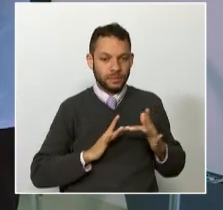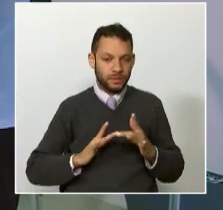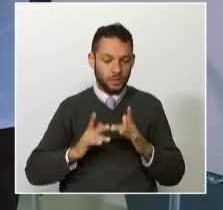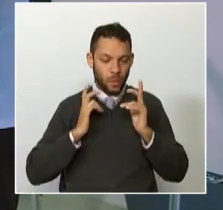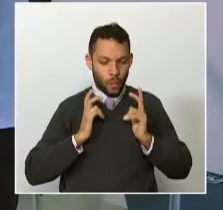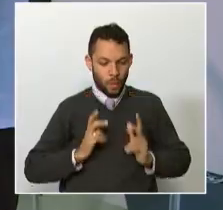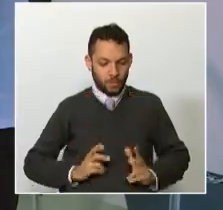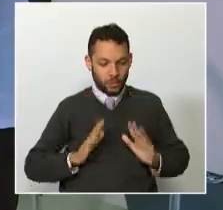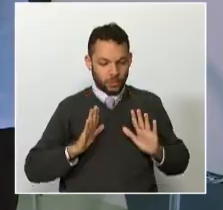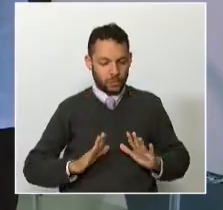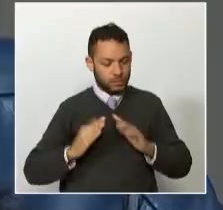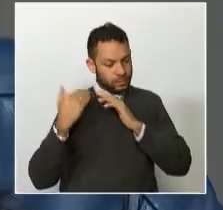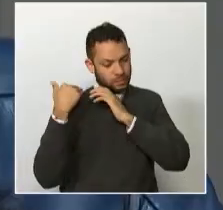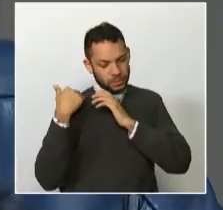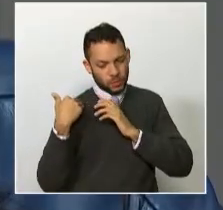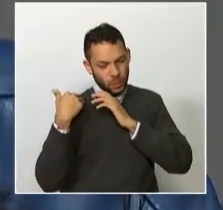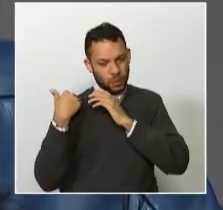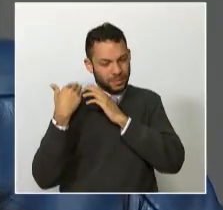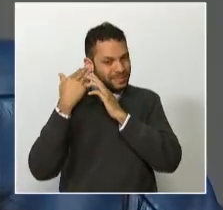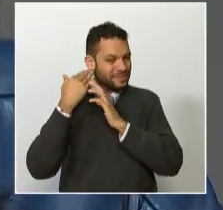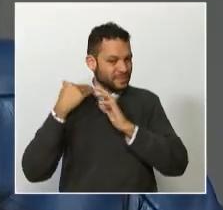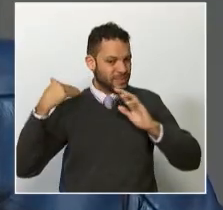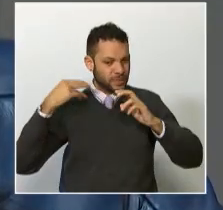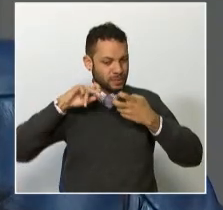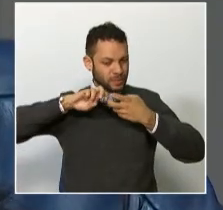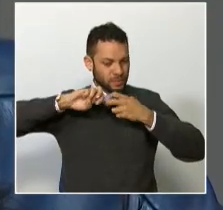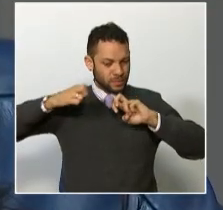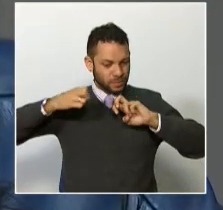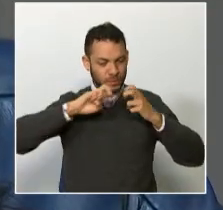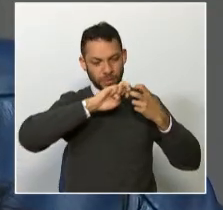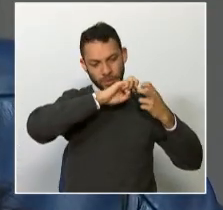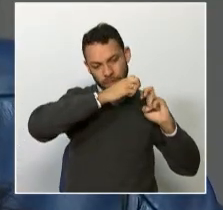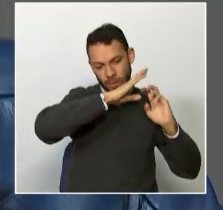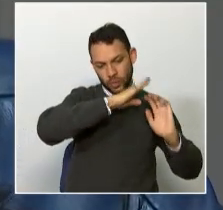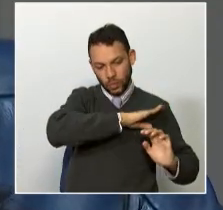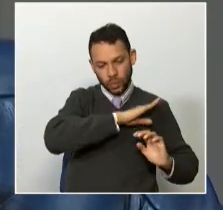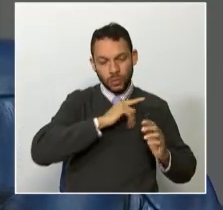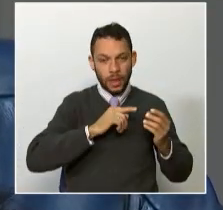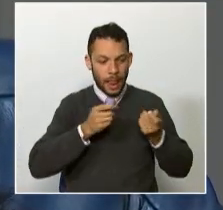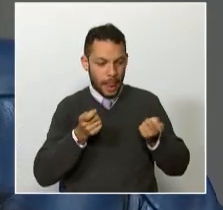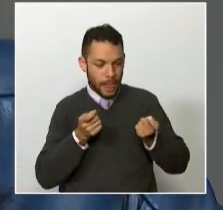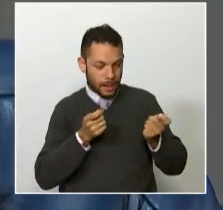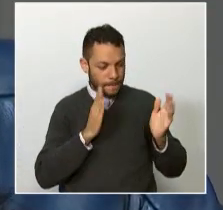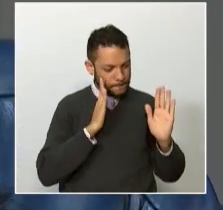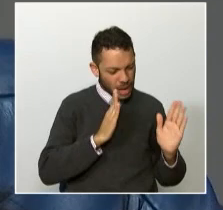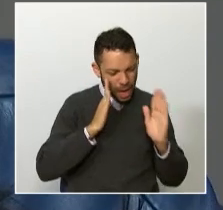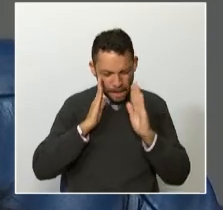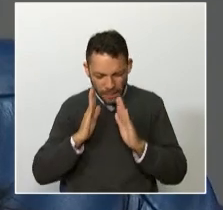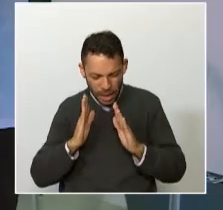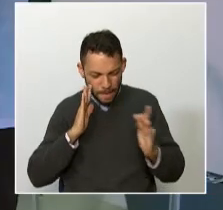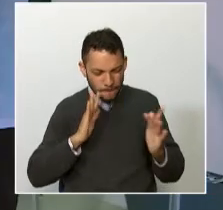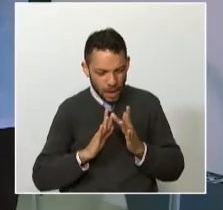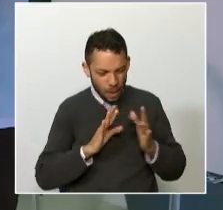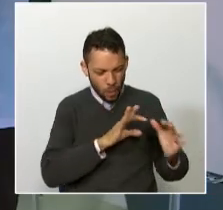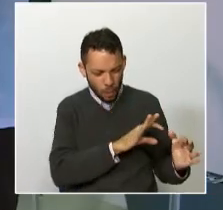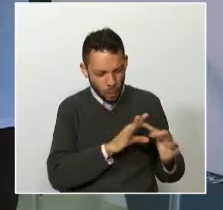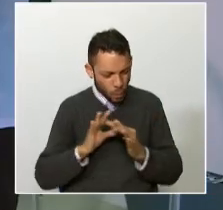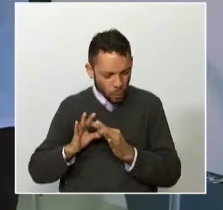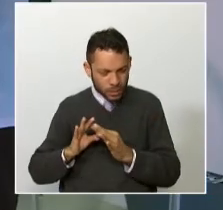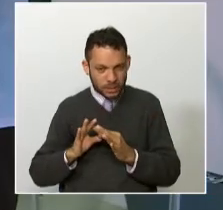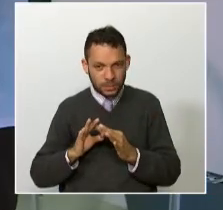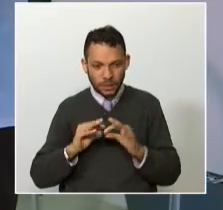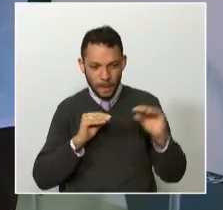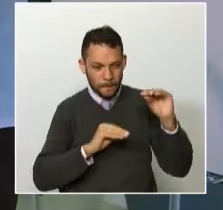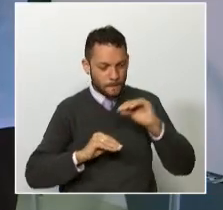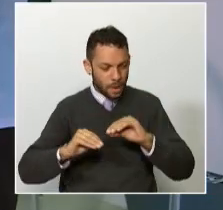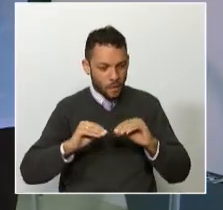región lumbar, por unas, si la doctora Ángela de pronto nos colabora ahí, hay unos ejes geométricos que